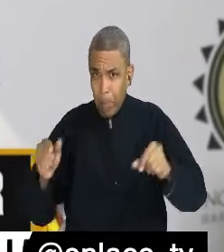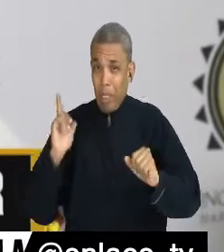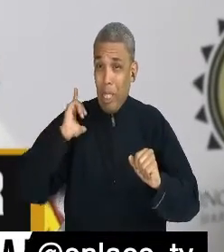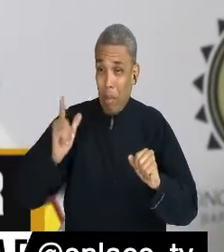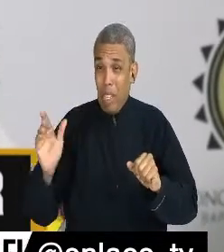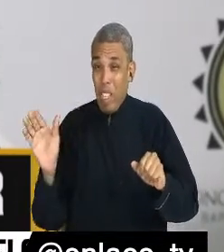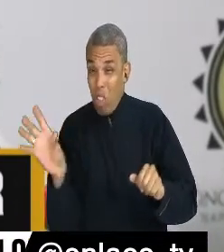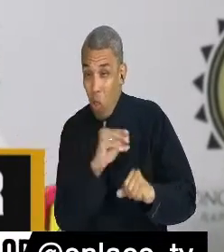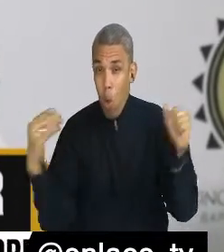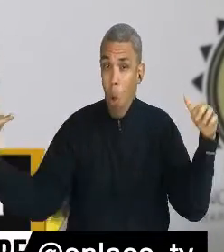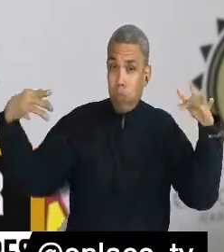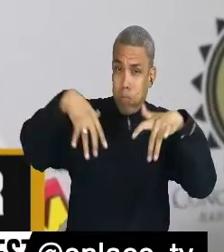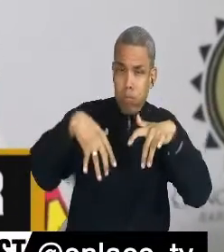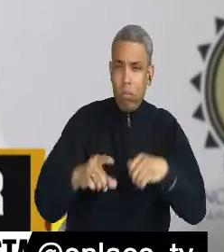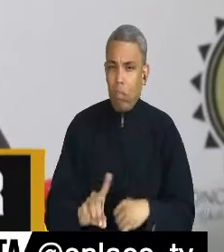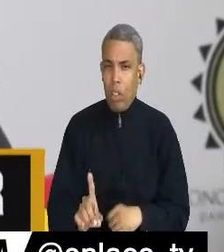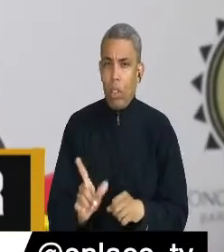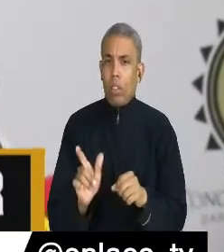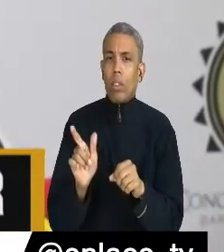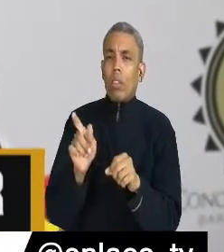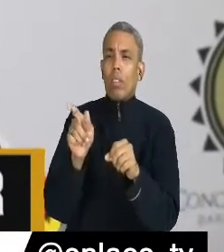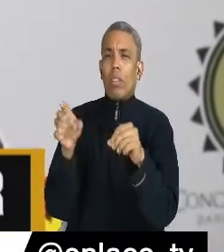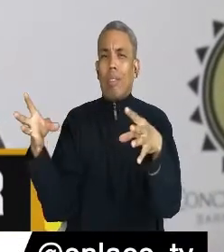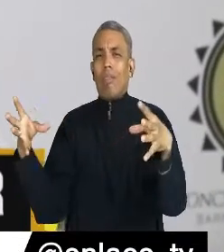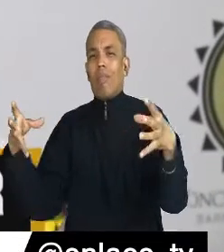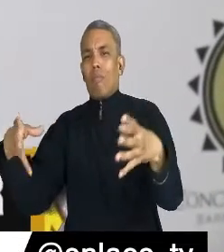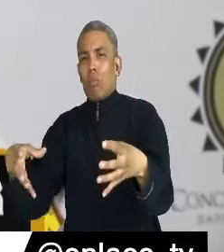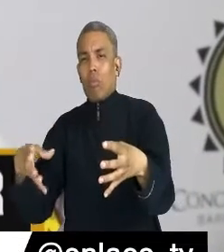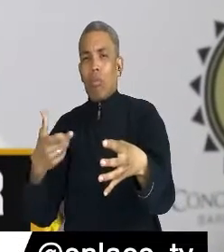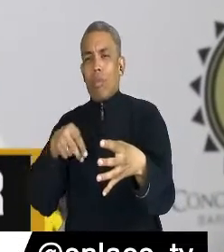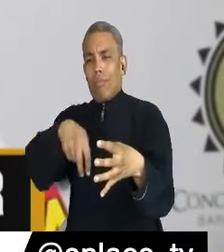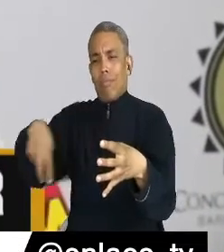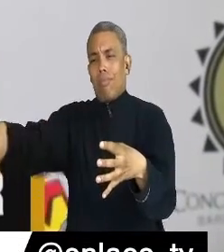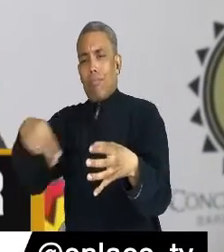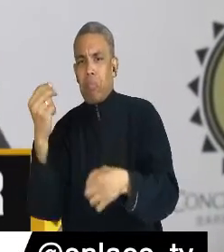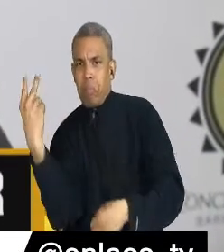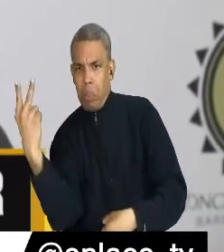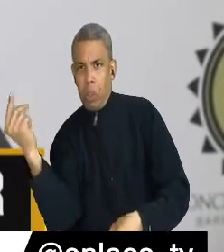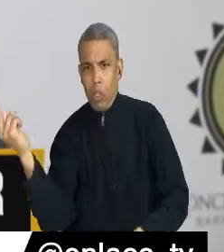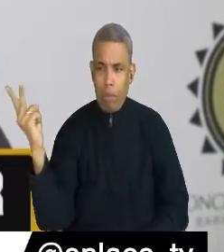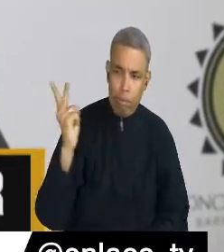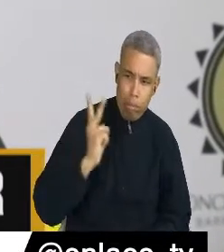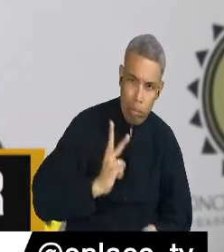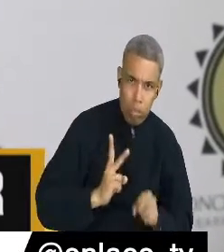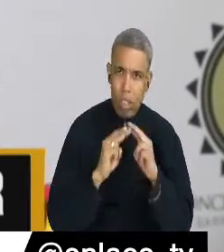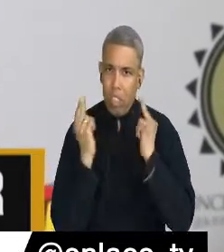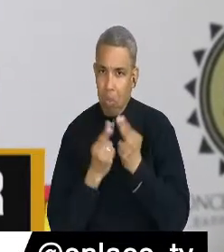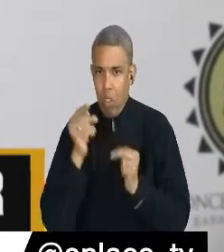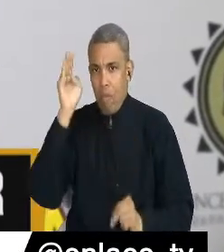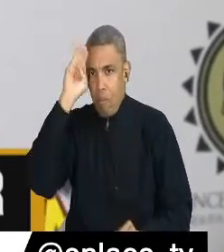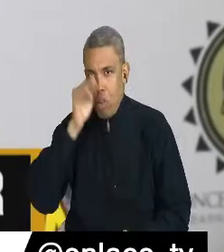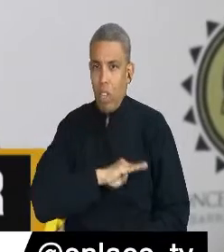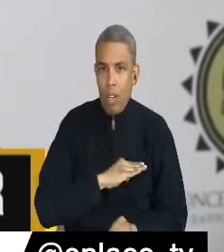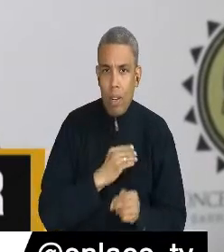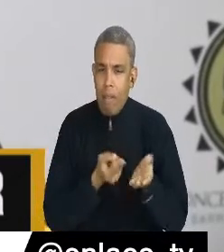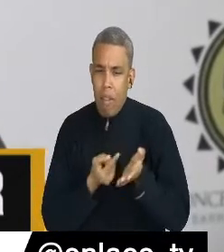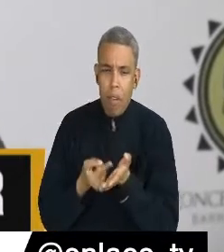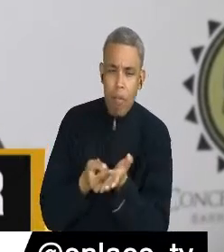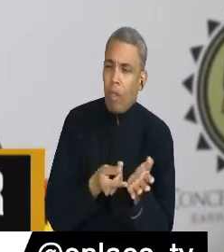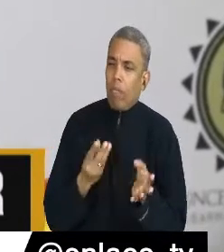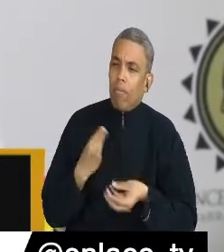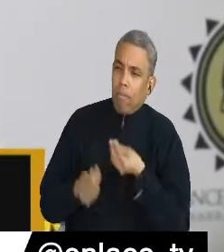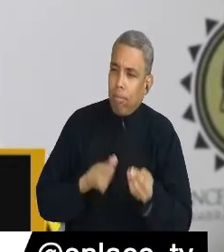fondo porque lo fundamental en este tipo de procesos es realmente la denuncia y pues en casos a seguir depende